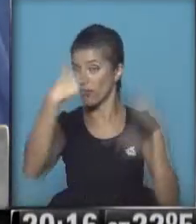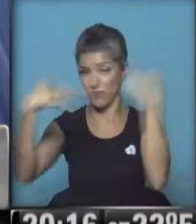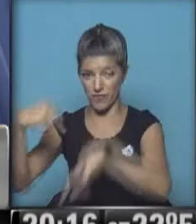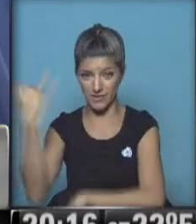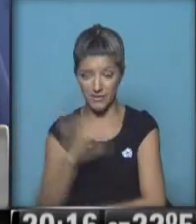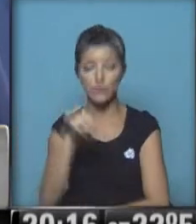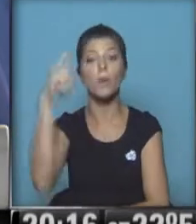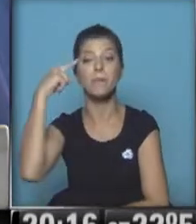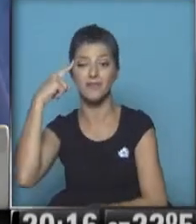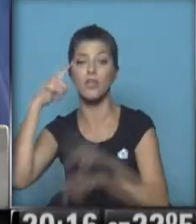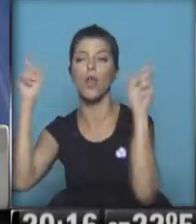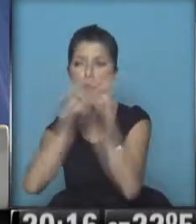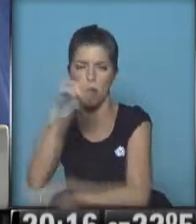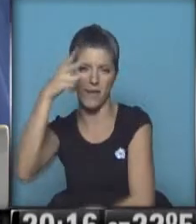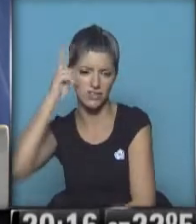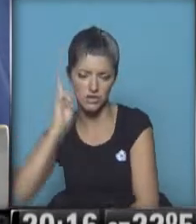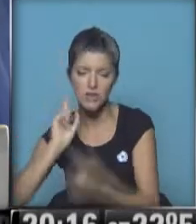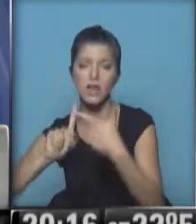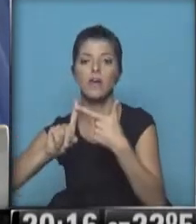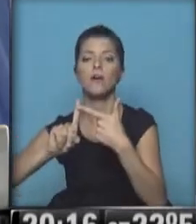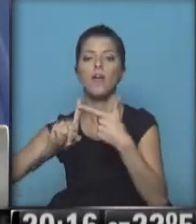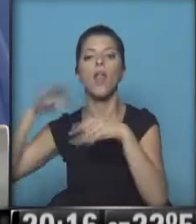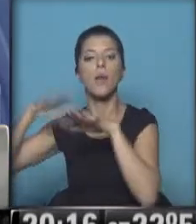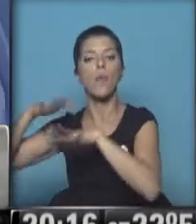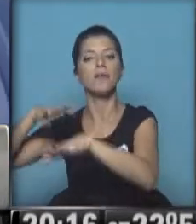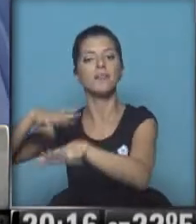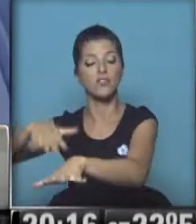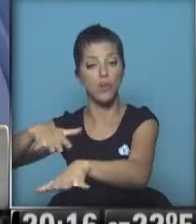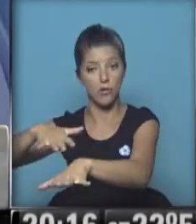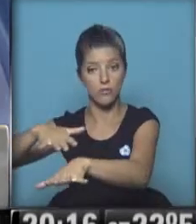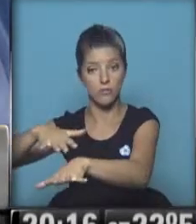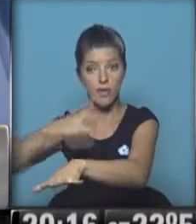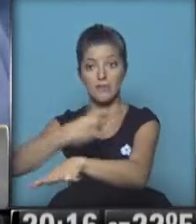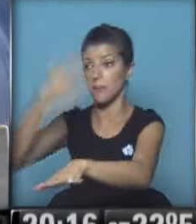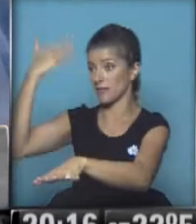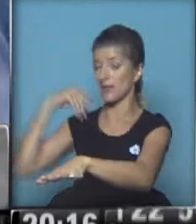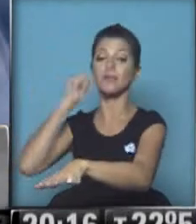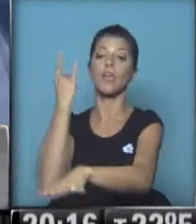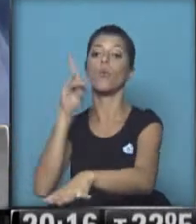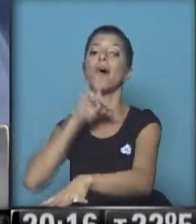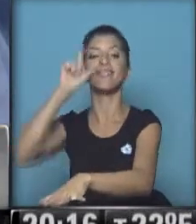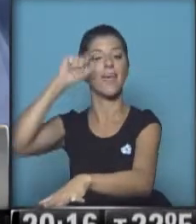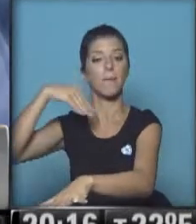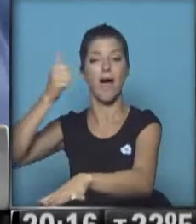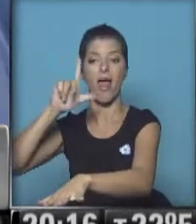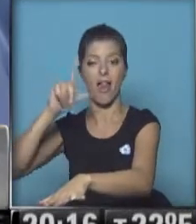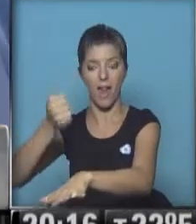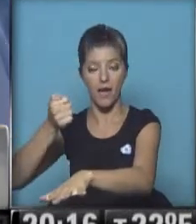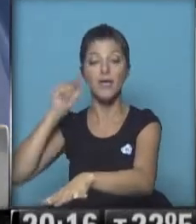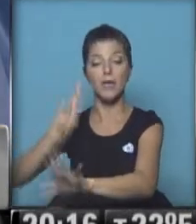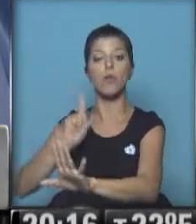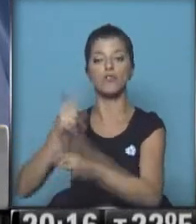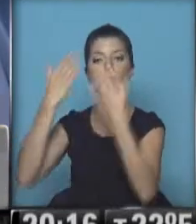los problemas que hay en Chile, las movilizaciones que está habiendo en nuestras últimas semanas en Guatemala, que incluso motivaron la renuncia de